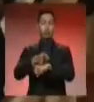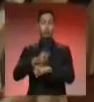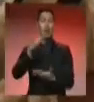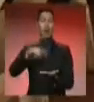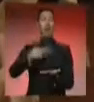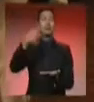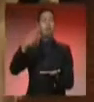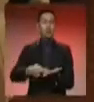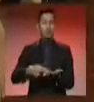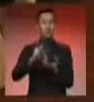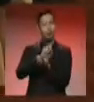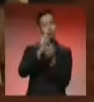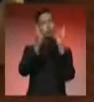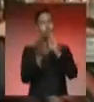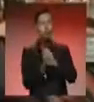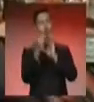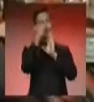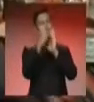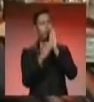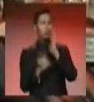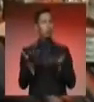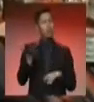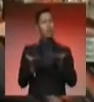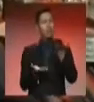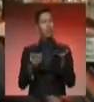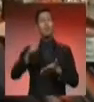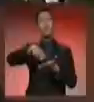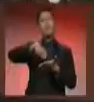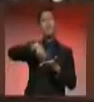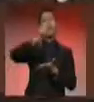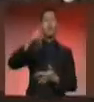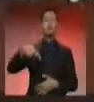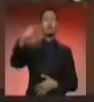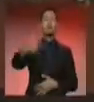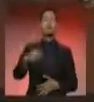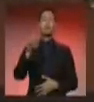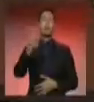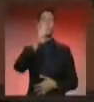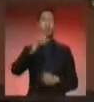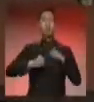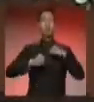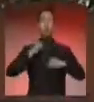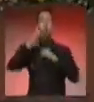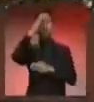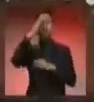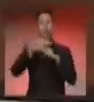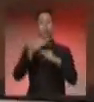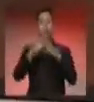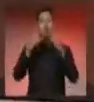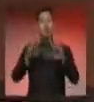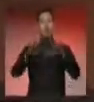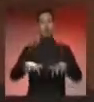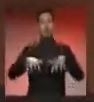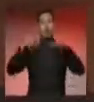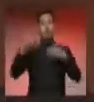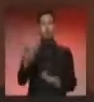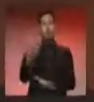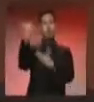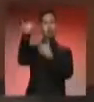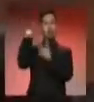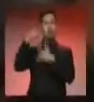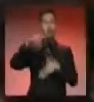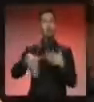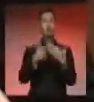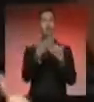o modificarán el contenido de esta lista serán firmados el próximo 24 de mayo, es culminada la ceremonia de posesión del